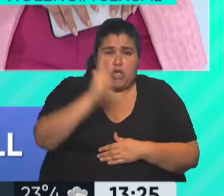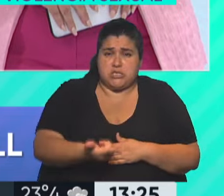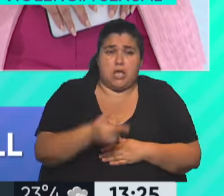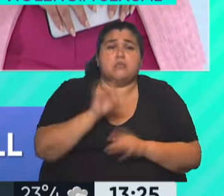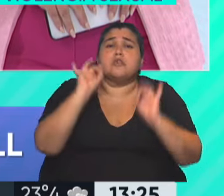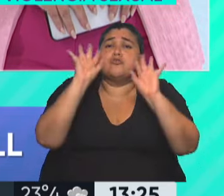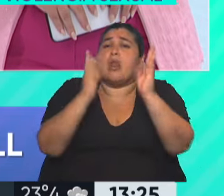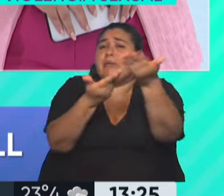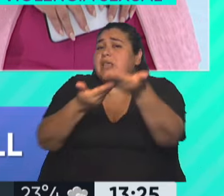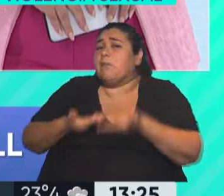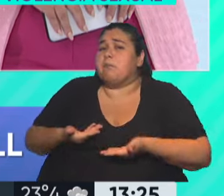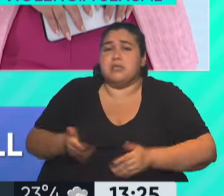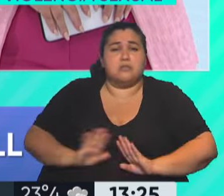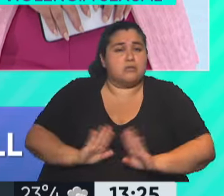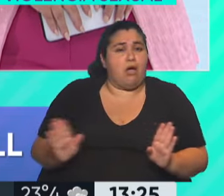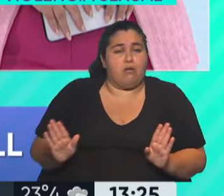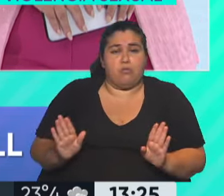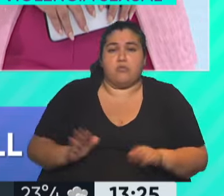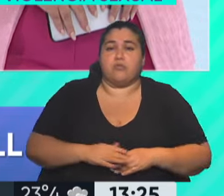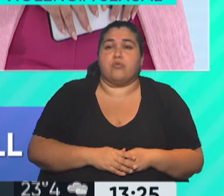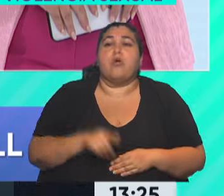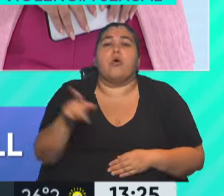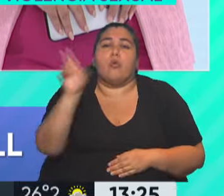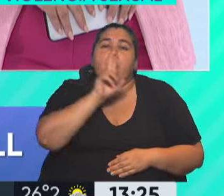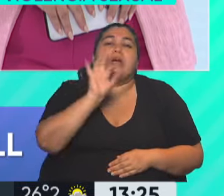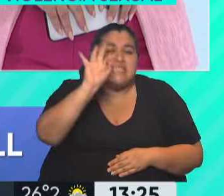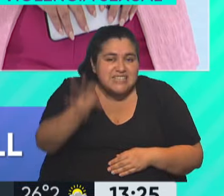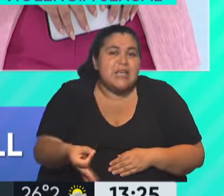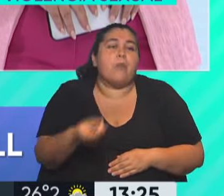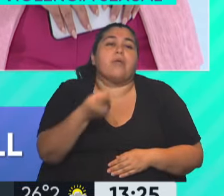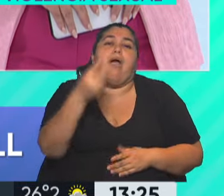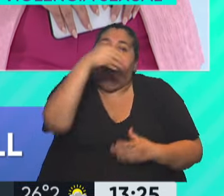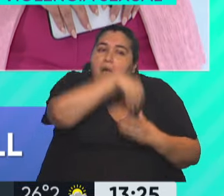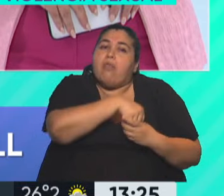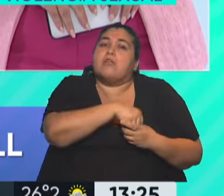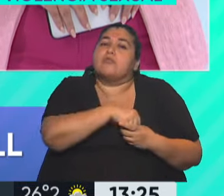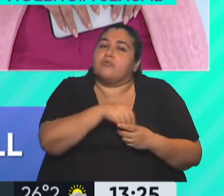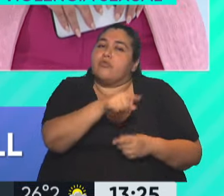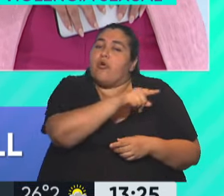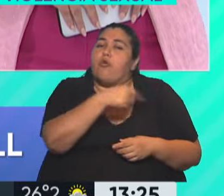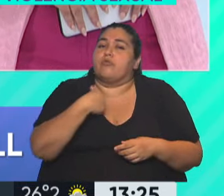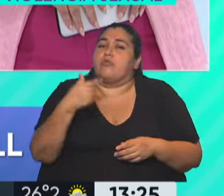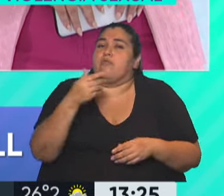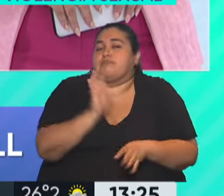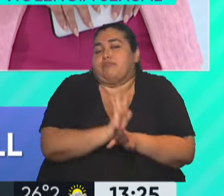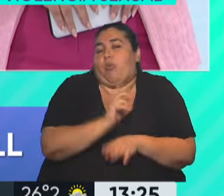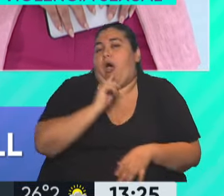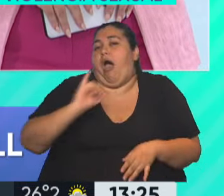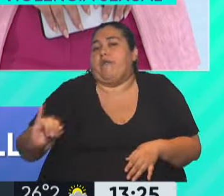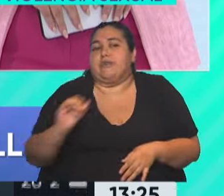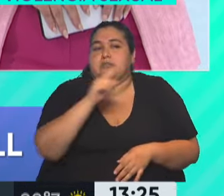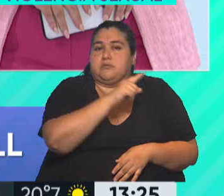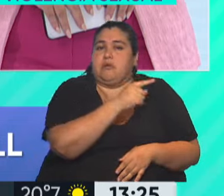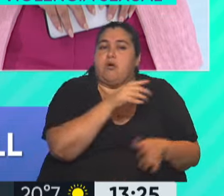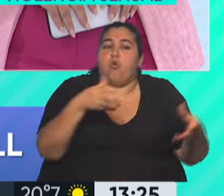invitó y que ella ya sabía que había otras personas más en la habitación, sabía que estaba él con